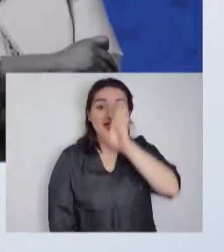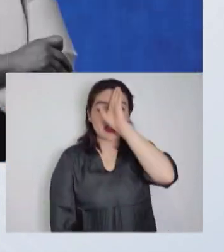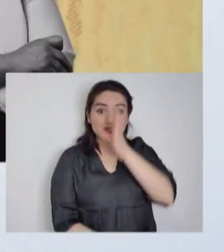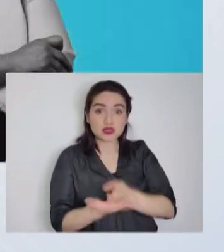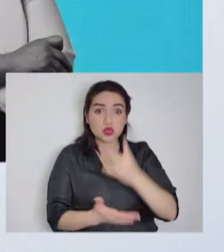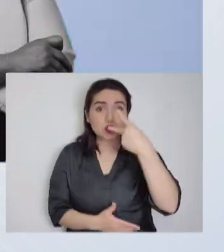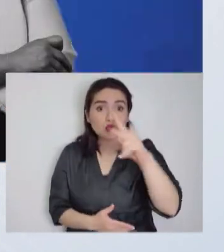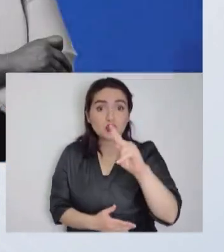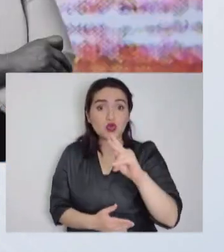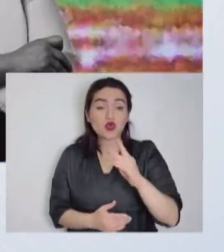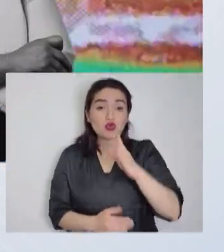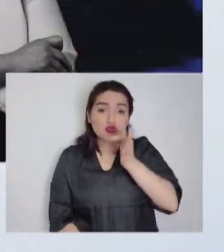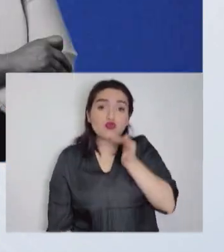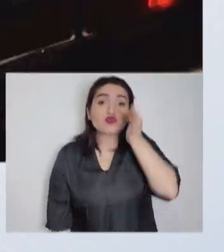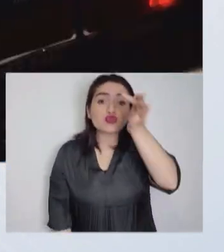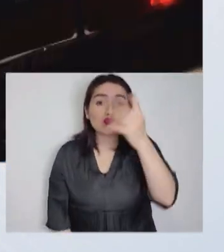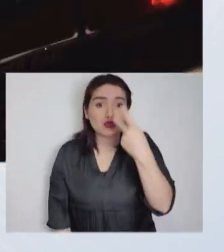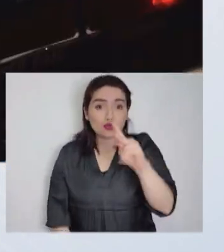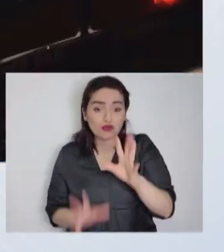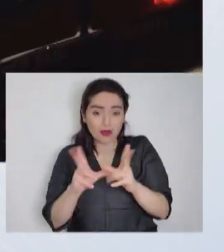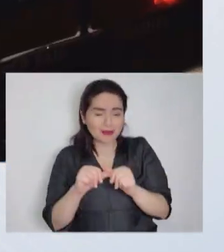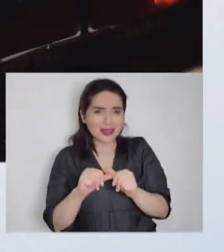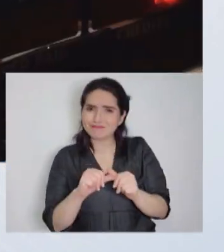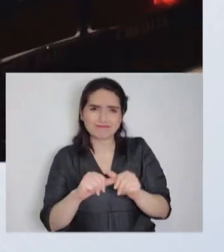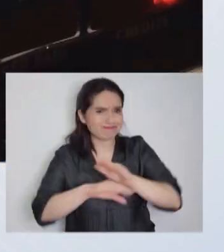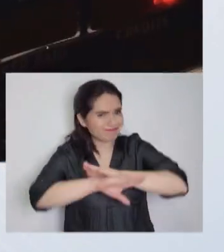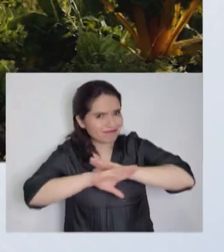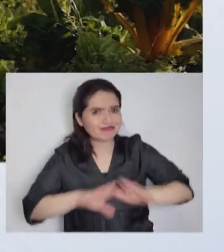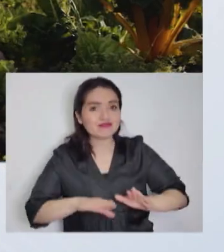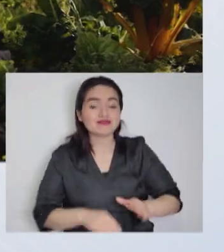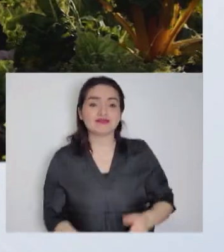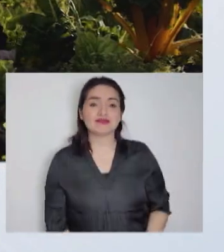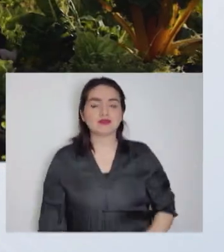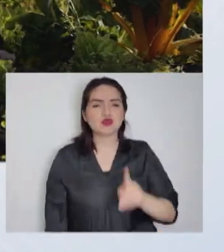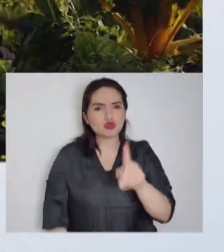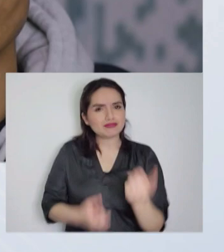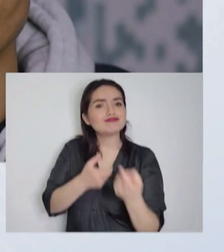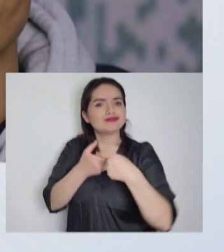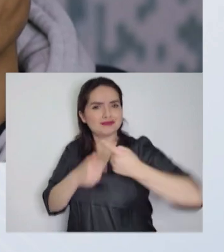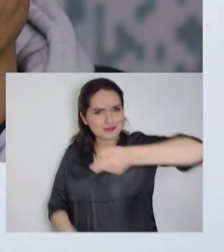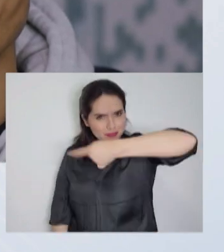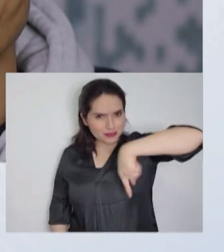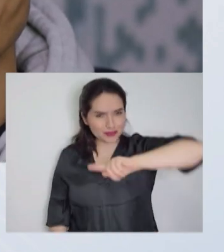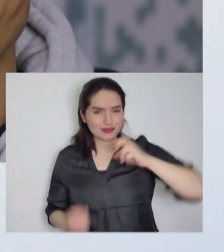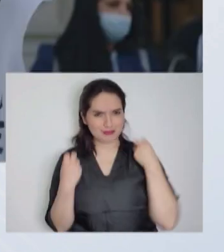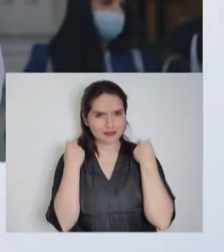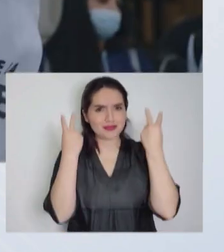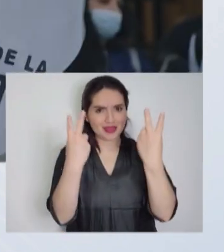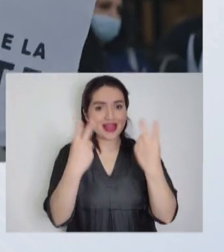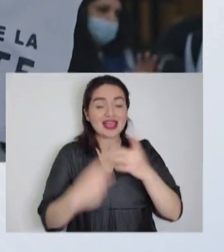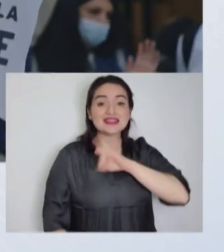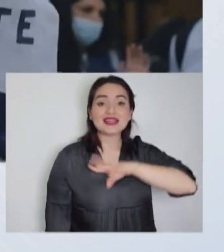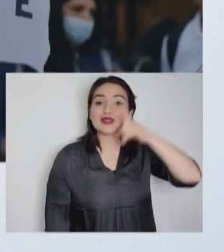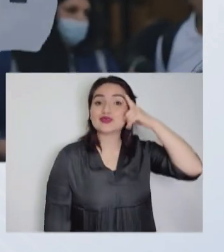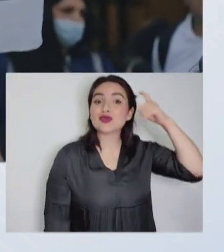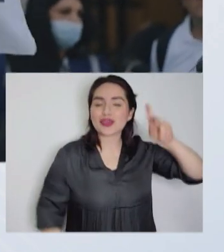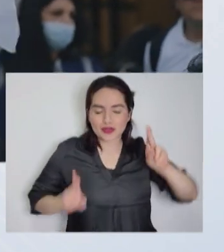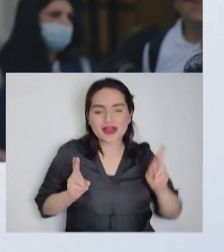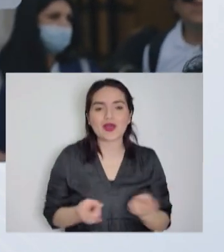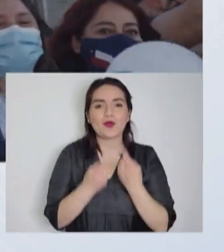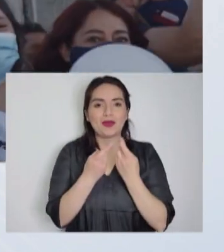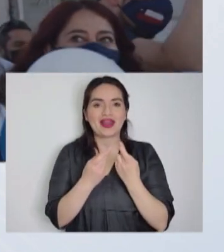sigan los mismos de siempre, decidiendo tu futuro y el de tu familia. Súmate, empodérate, camina con